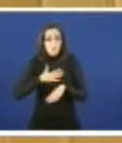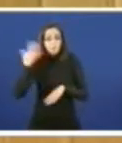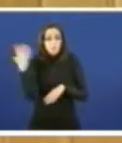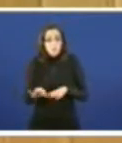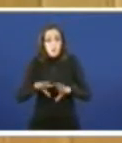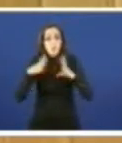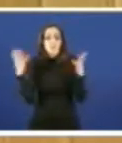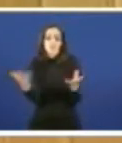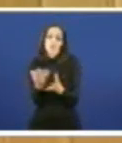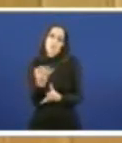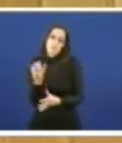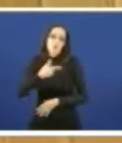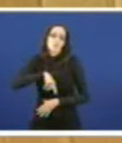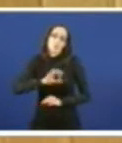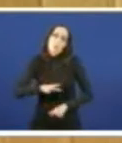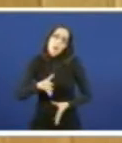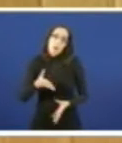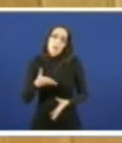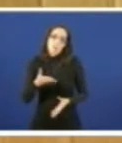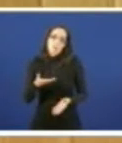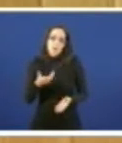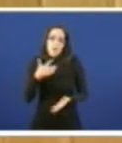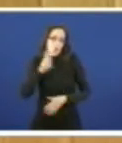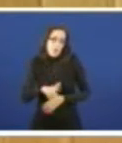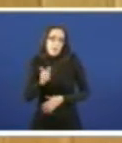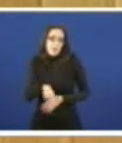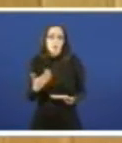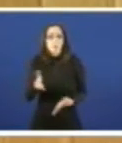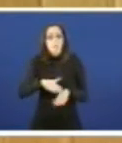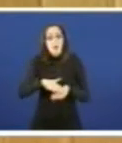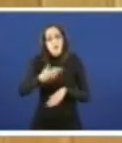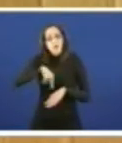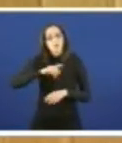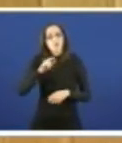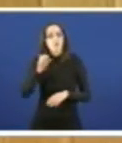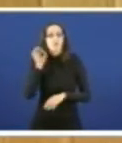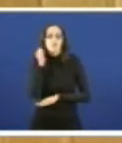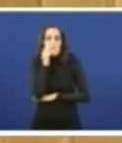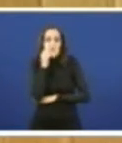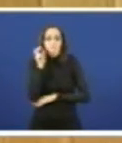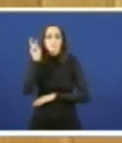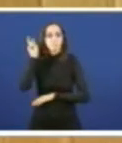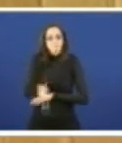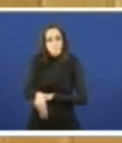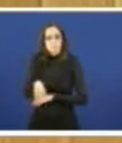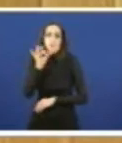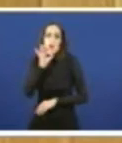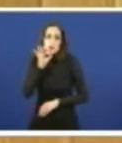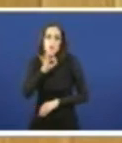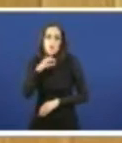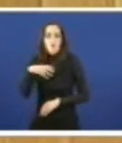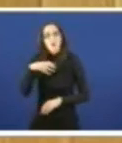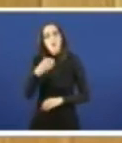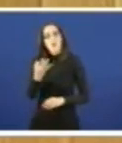temos que ser de algún sitio, e para nós, Rosalía de Castro é galega e consideramos que non debe ser estranxeira